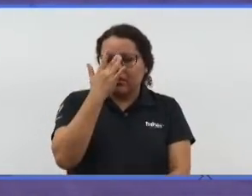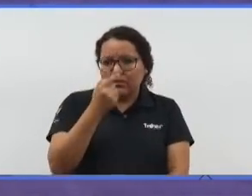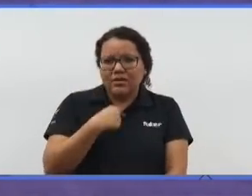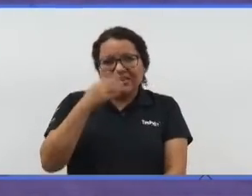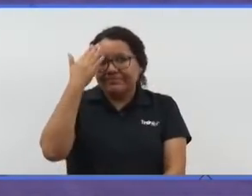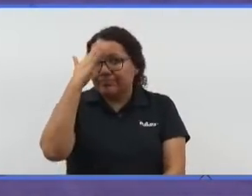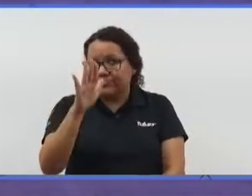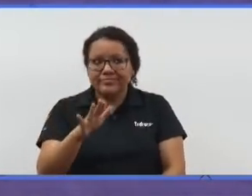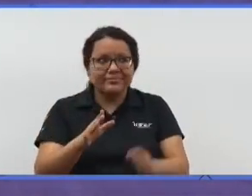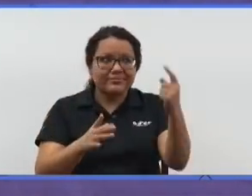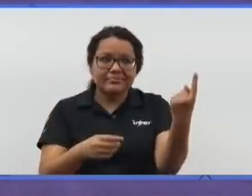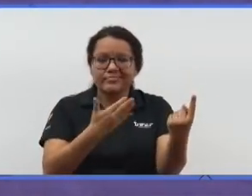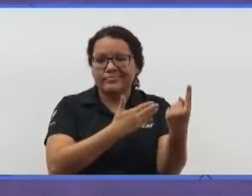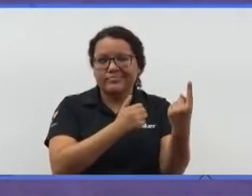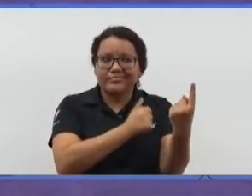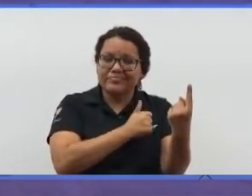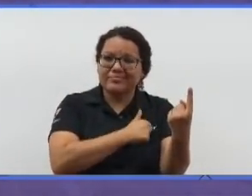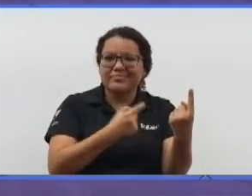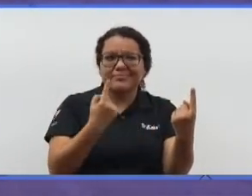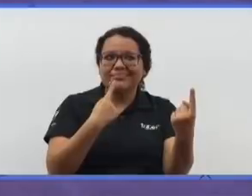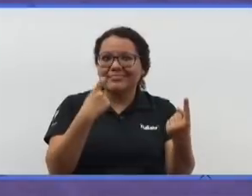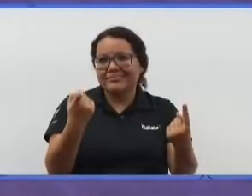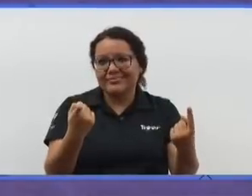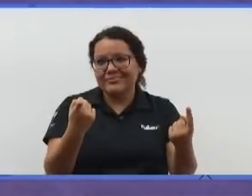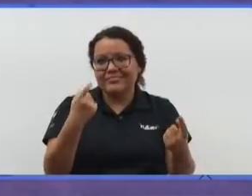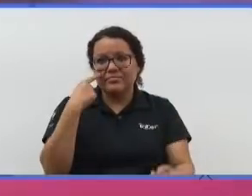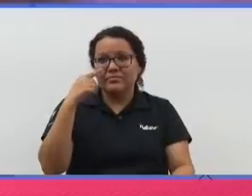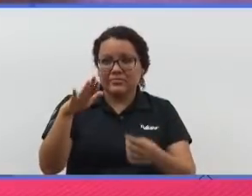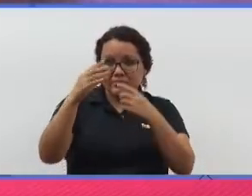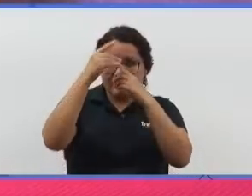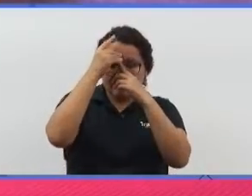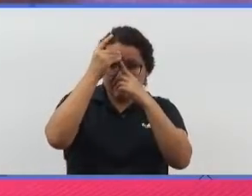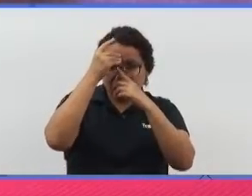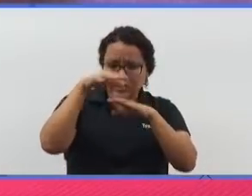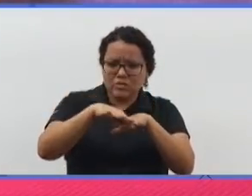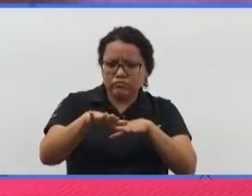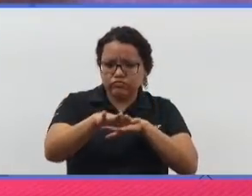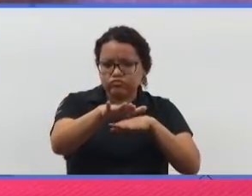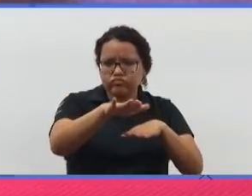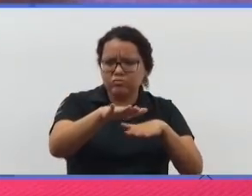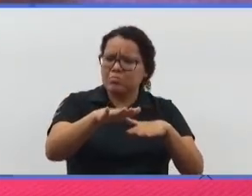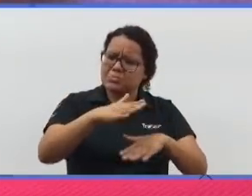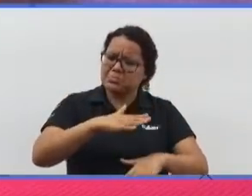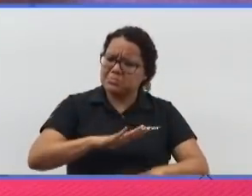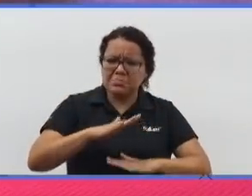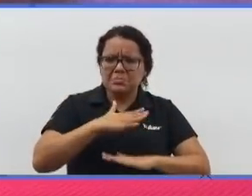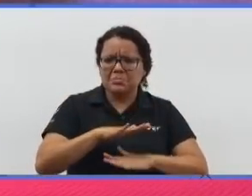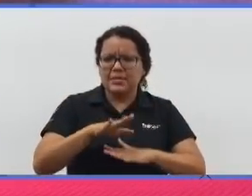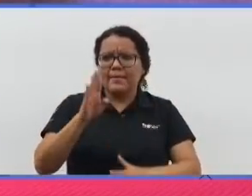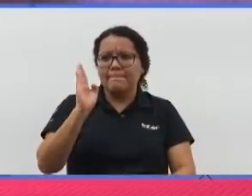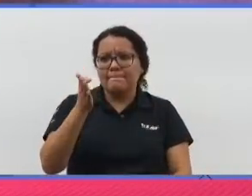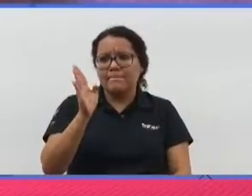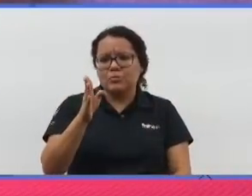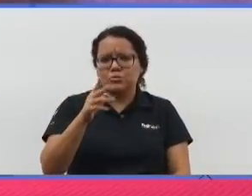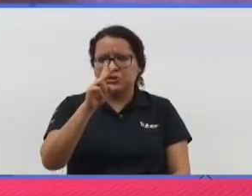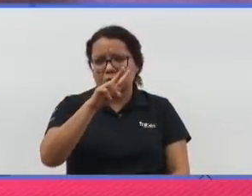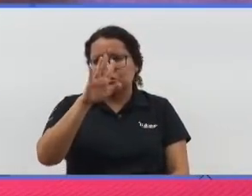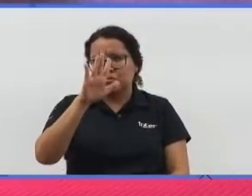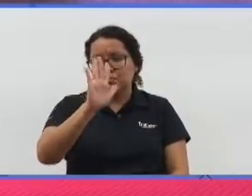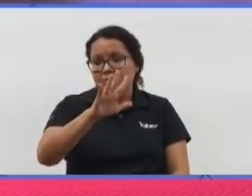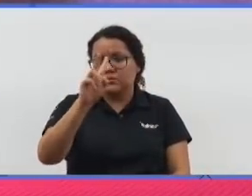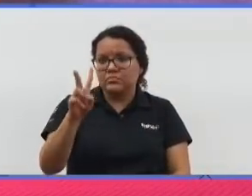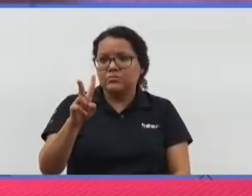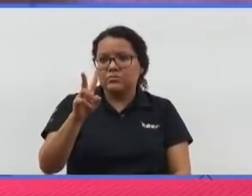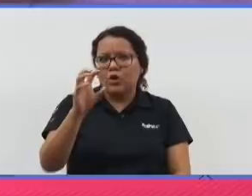hablamos a quién le pedimos para que los domingos que el tráfico está bien calmado los buses de las 52 y los buses de la